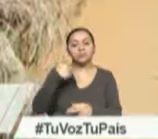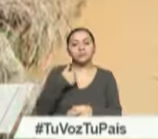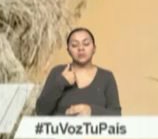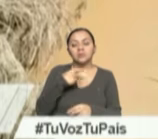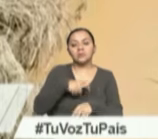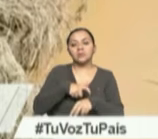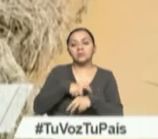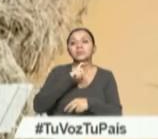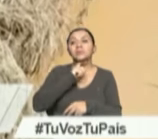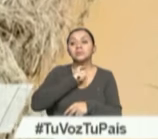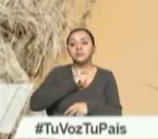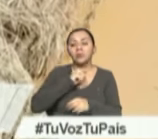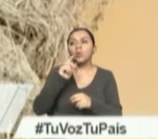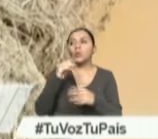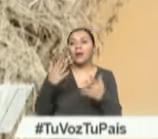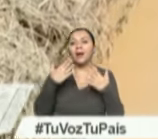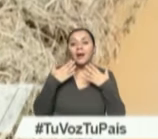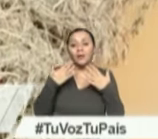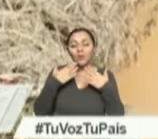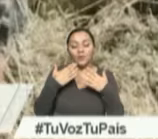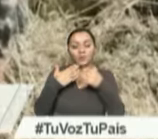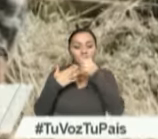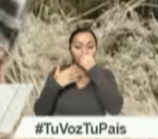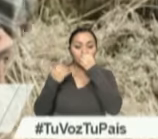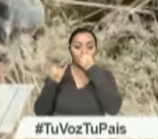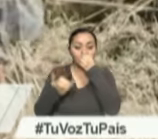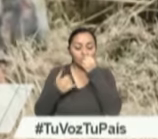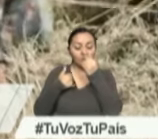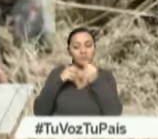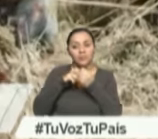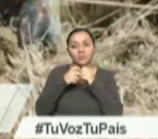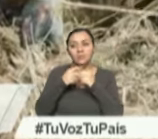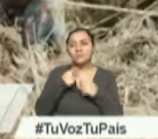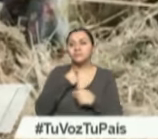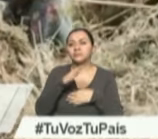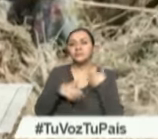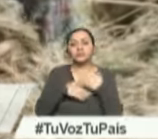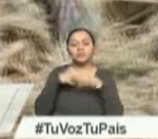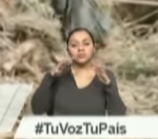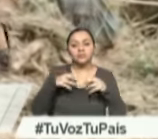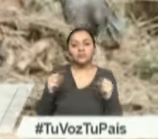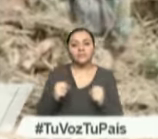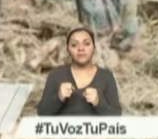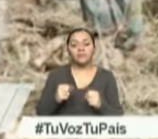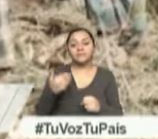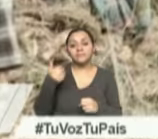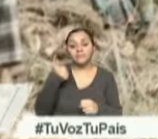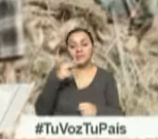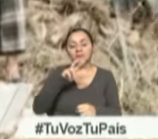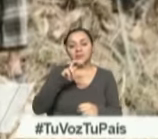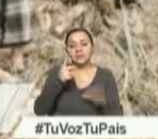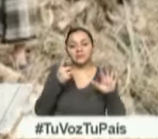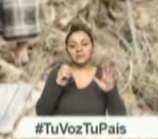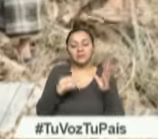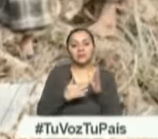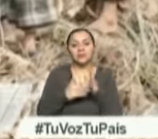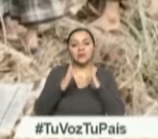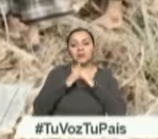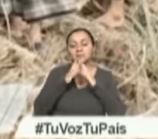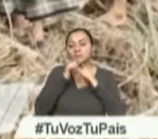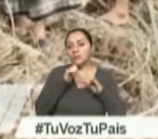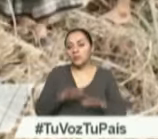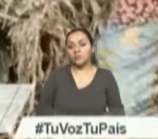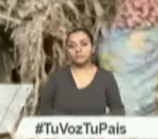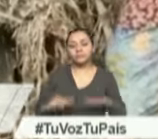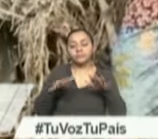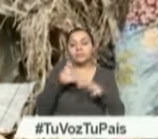tiempo seco y cálido en esta época del año se han visto fuertemente afectadas. Las lluvias han dejado 360.000 casas inundadas y